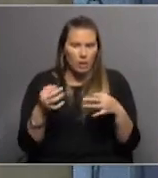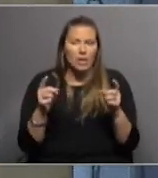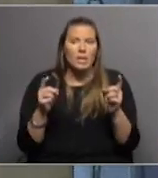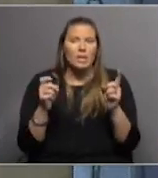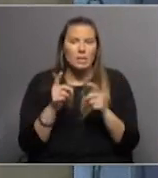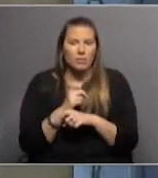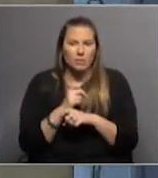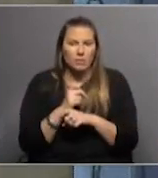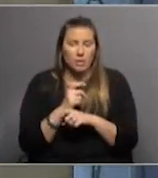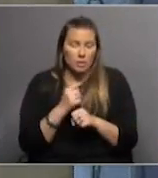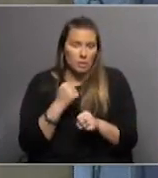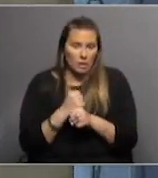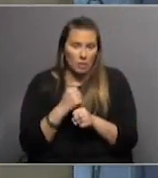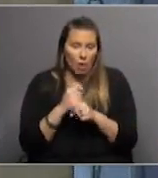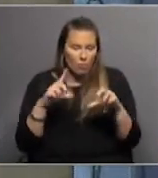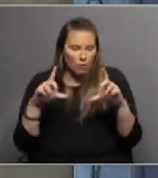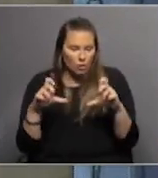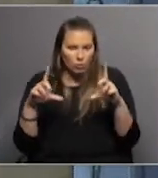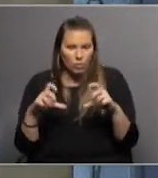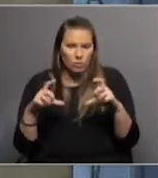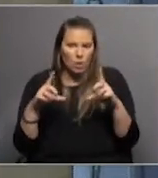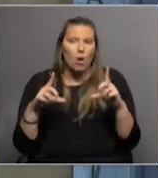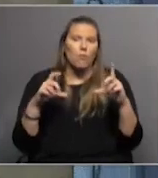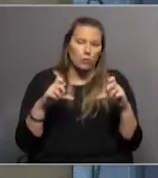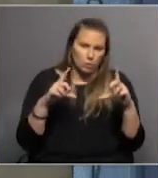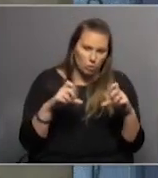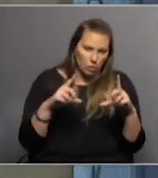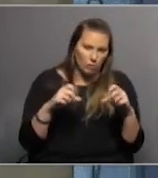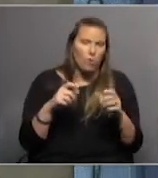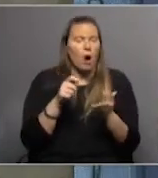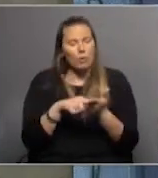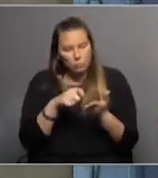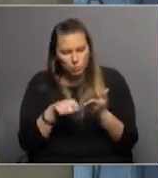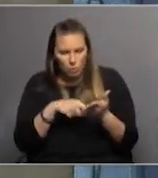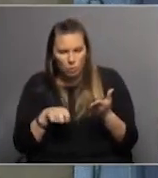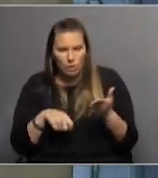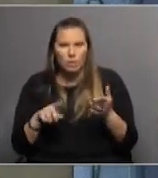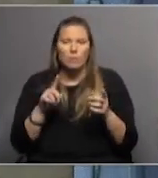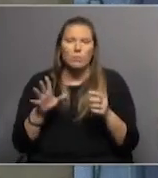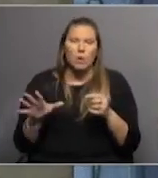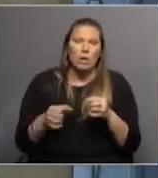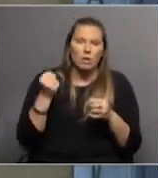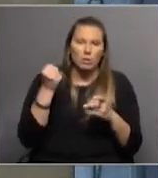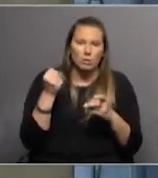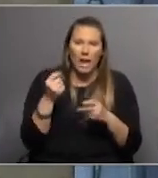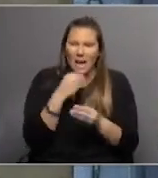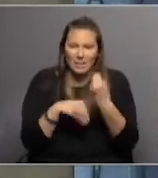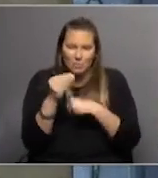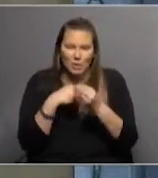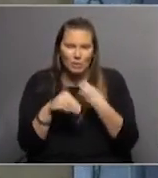trabajo ocupacional, porque están los fotógrafos, están por supuesto los autores, hay que conseguir los